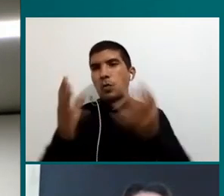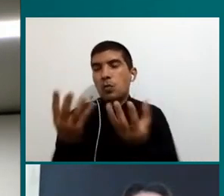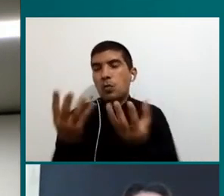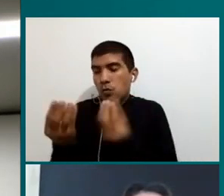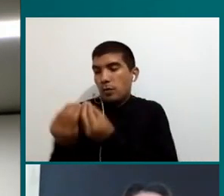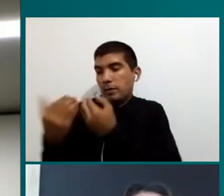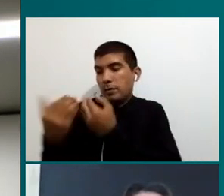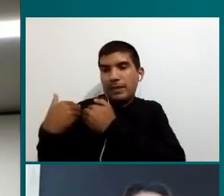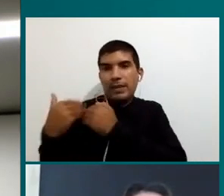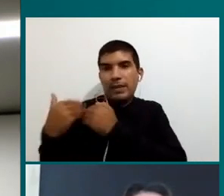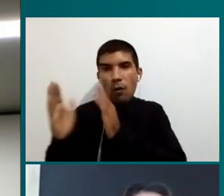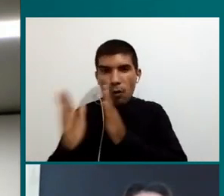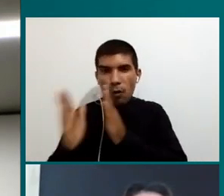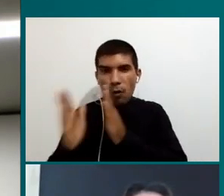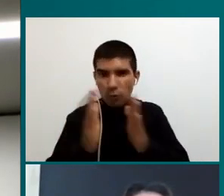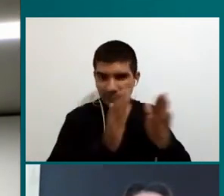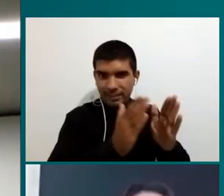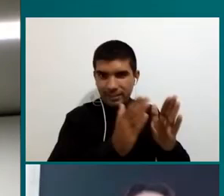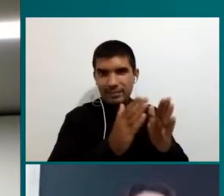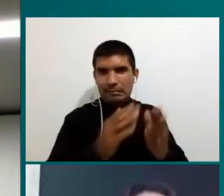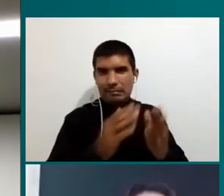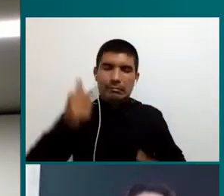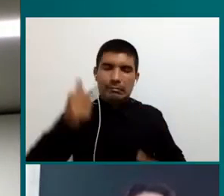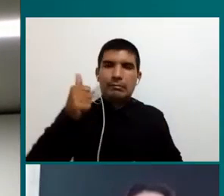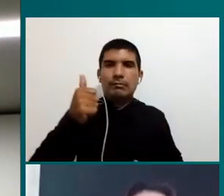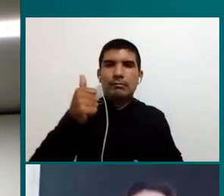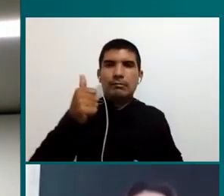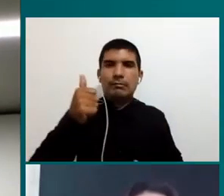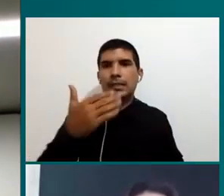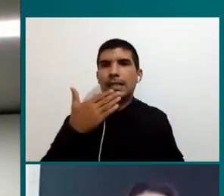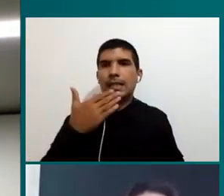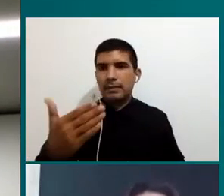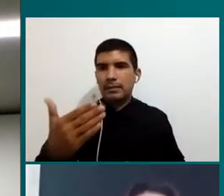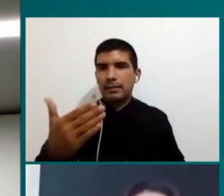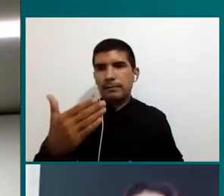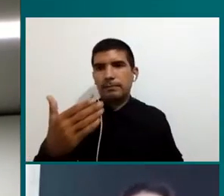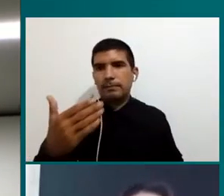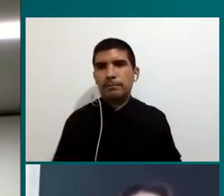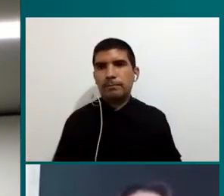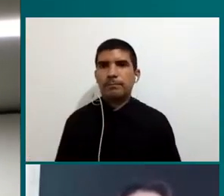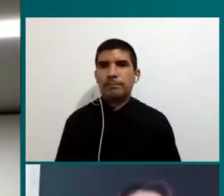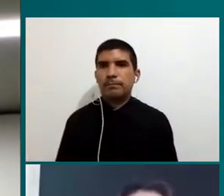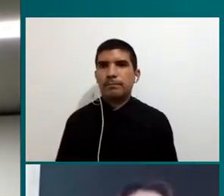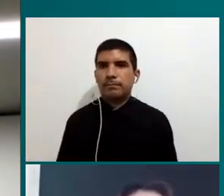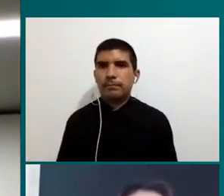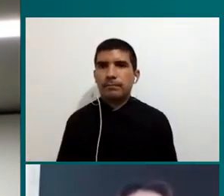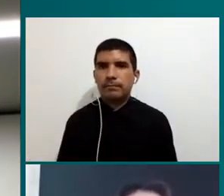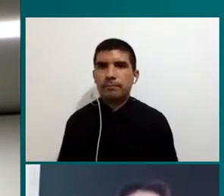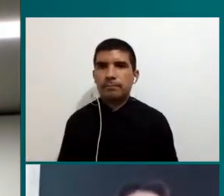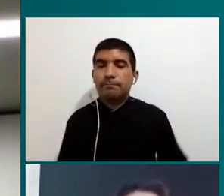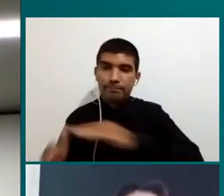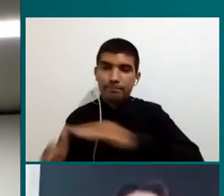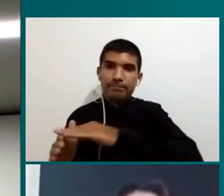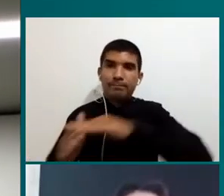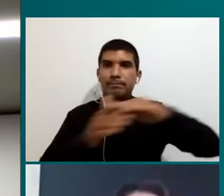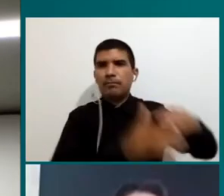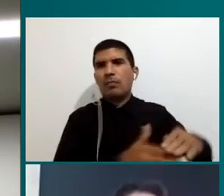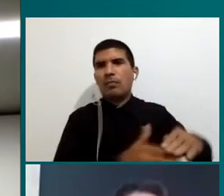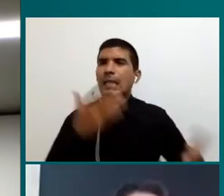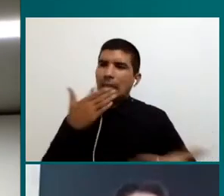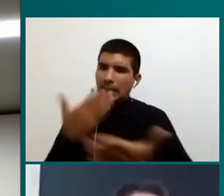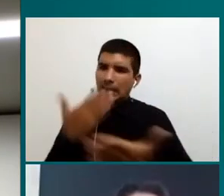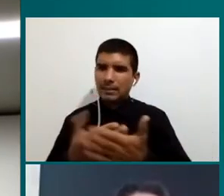nos volvamos a ver durante la semana. Darío, muchas gracias a usted. Tenemos por aquí una pregunta del